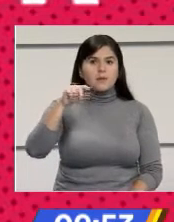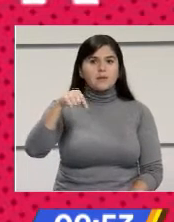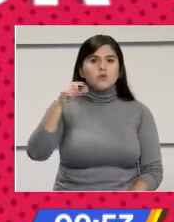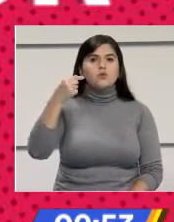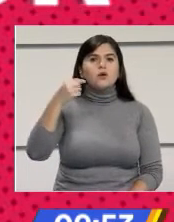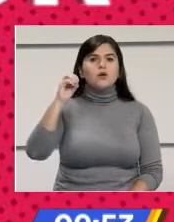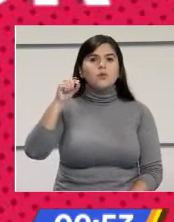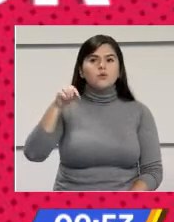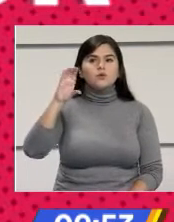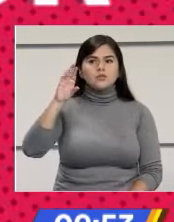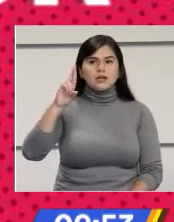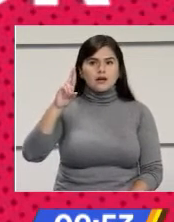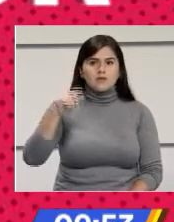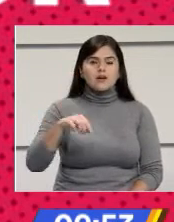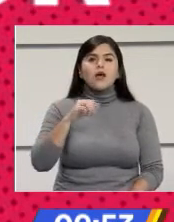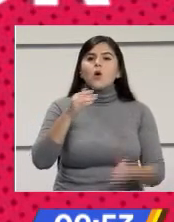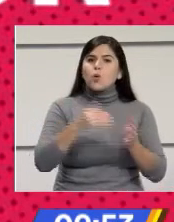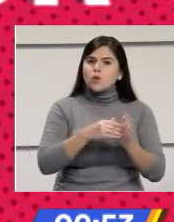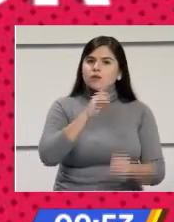www.mjp.go.cr.